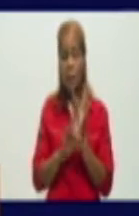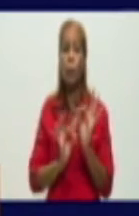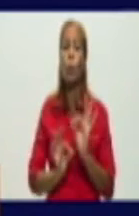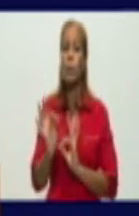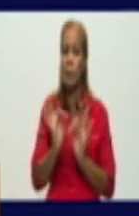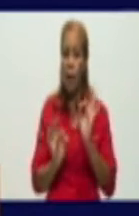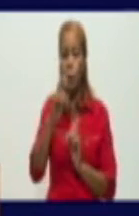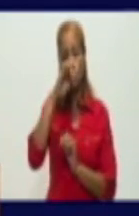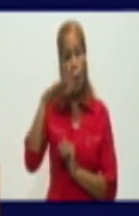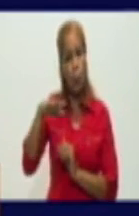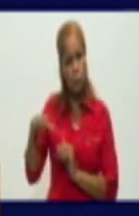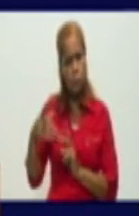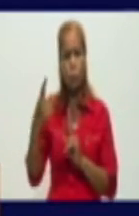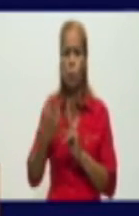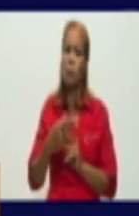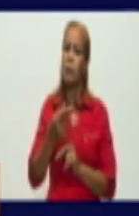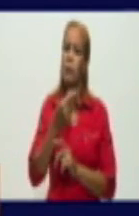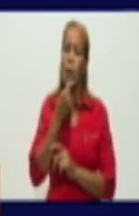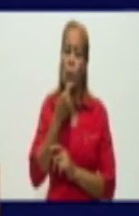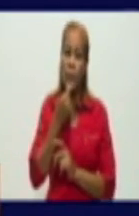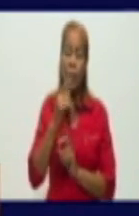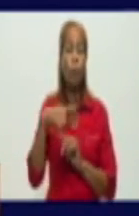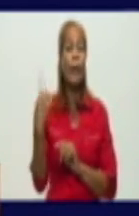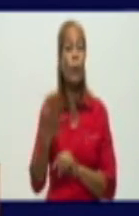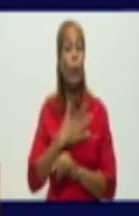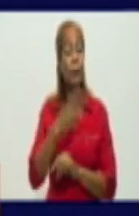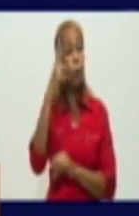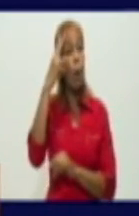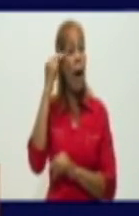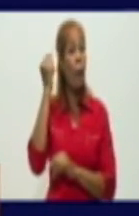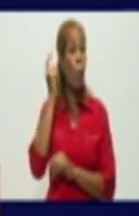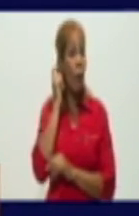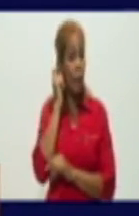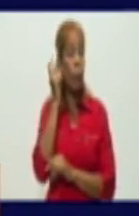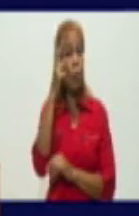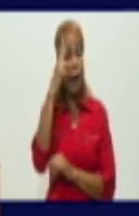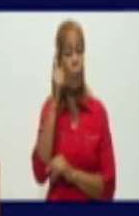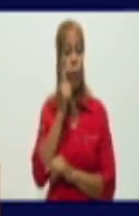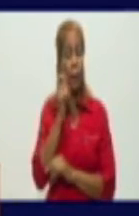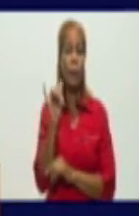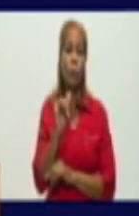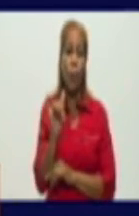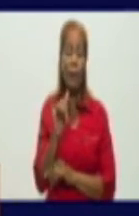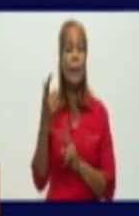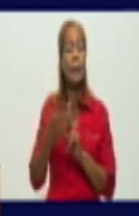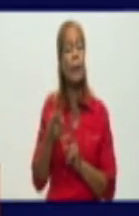nuestros ancianos, y a, bueno, a estar atentos siempre, vigilantes y...